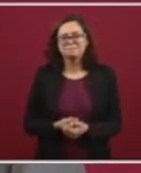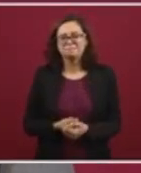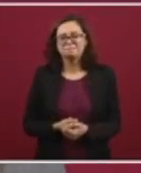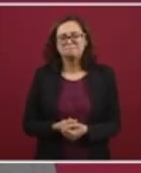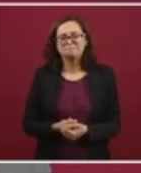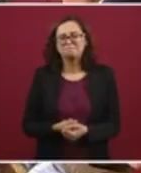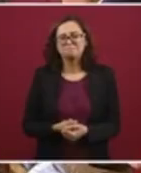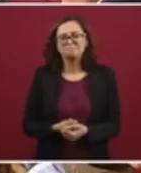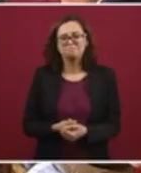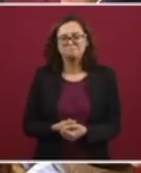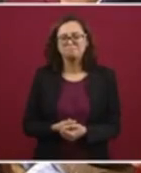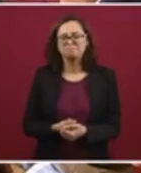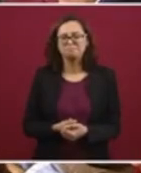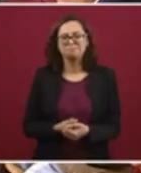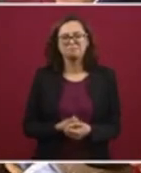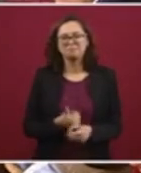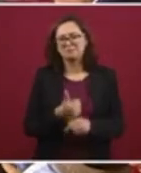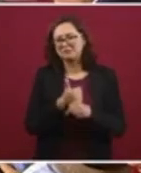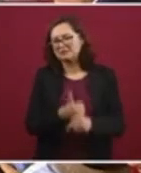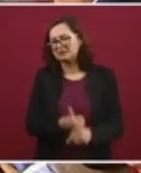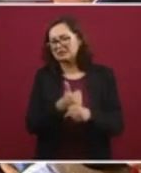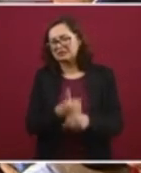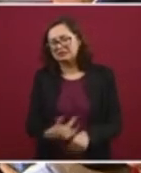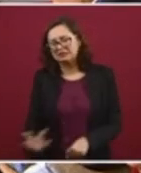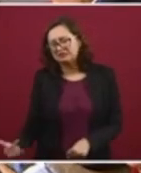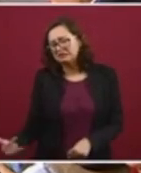también ingrata